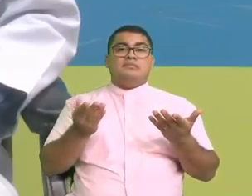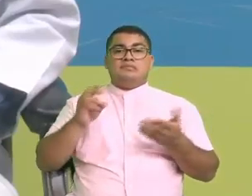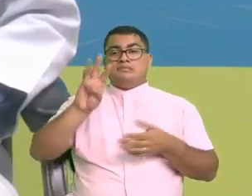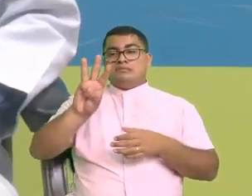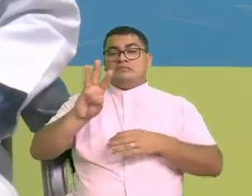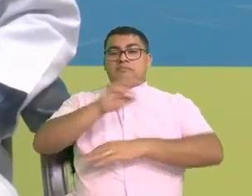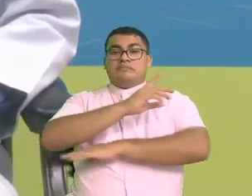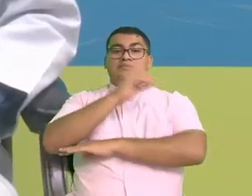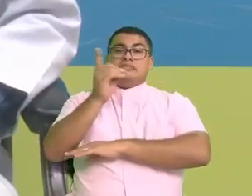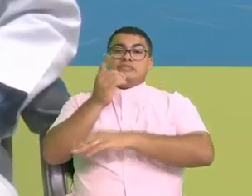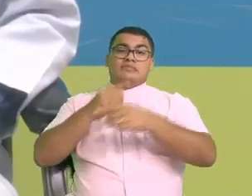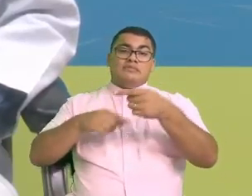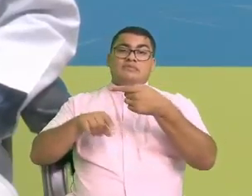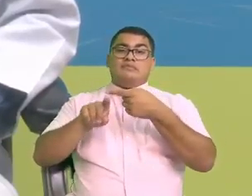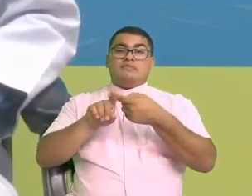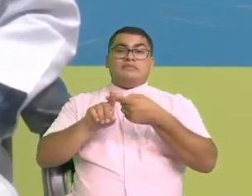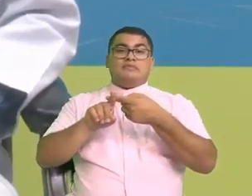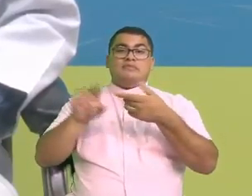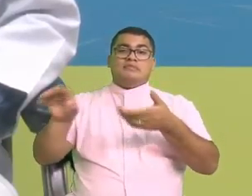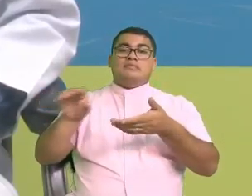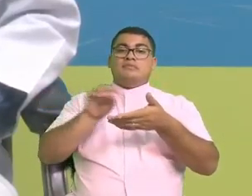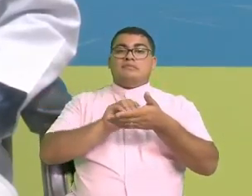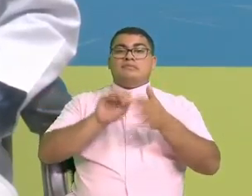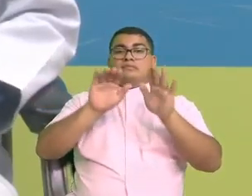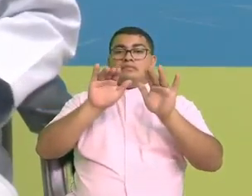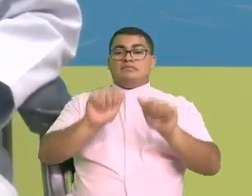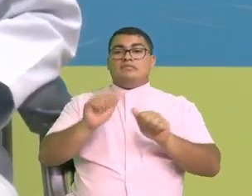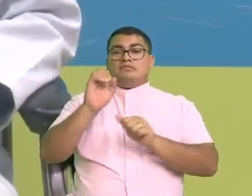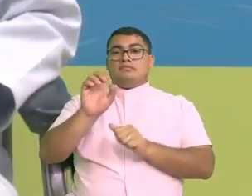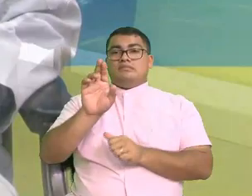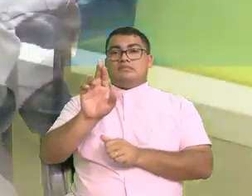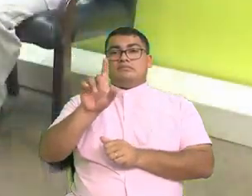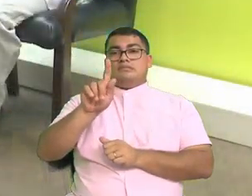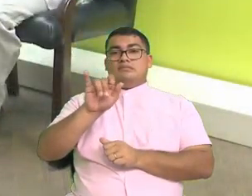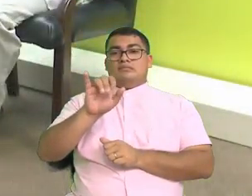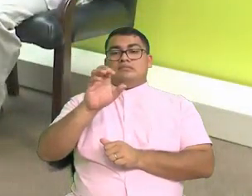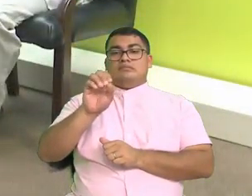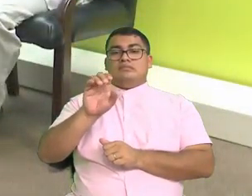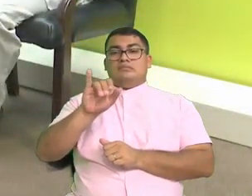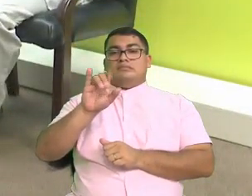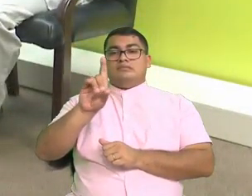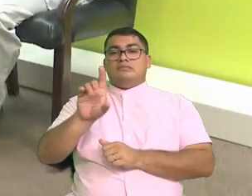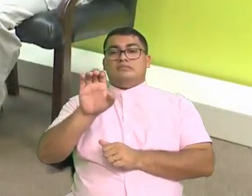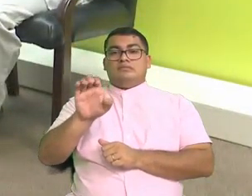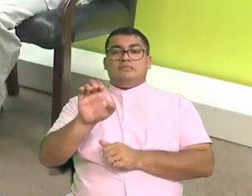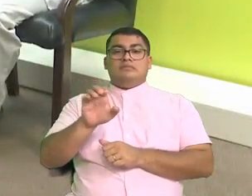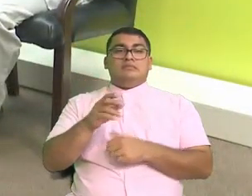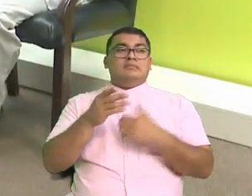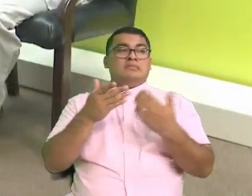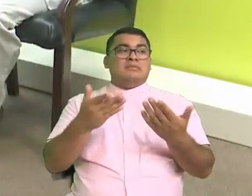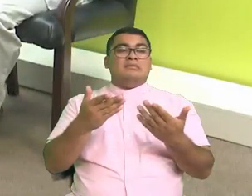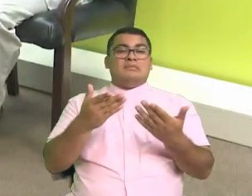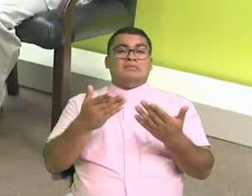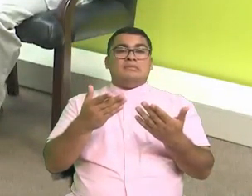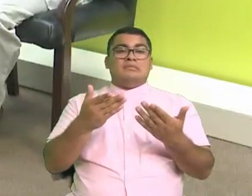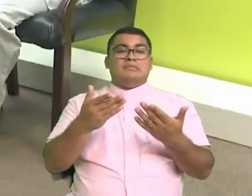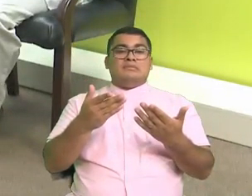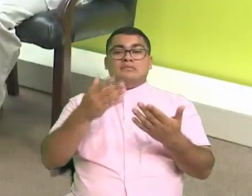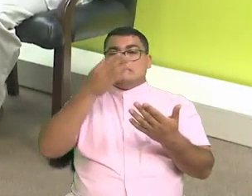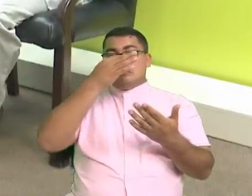3 días más, entonces se le agregan ya los corticoides. Okay. Los corticoides son para desinflamar lo que